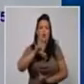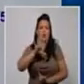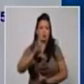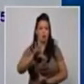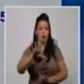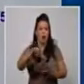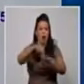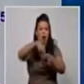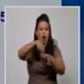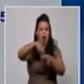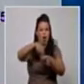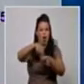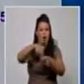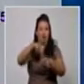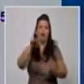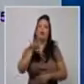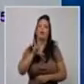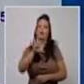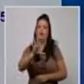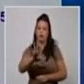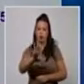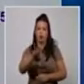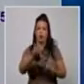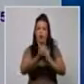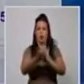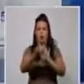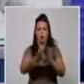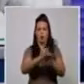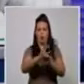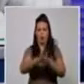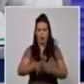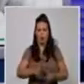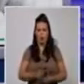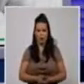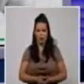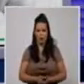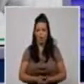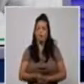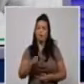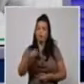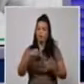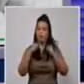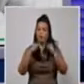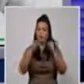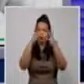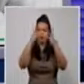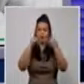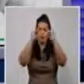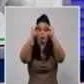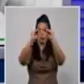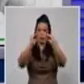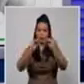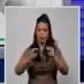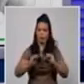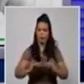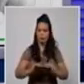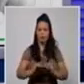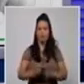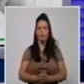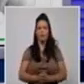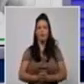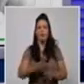Juventud con 5 casos confirmados. Son las estadísticas generales en conferencia de prensa manejadas por el